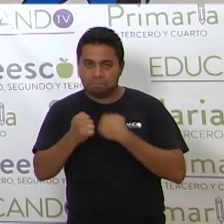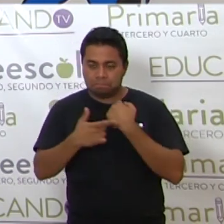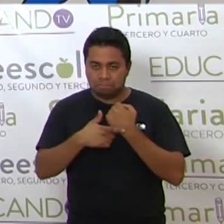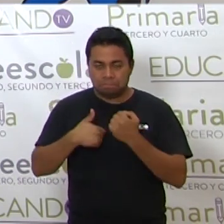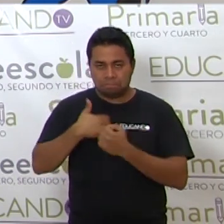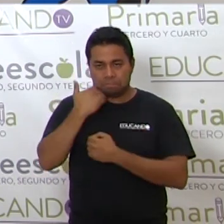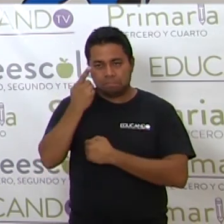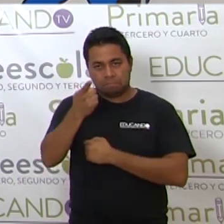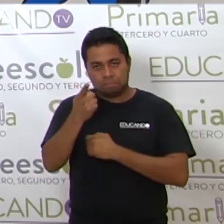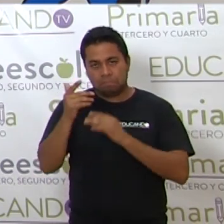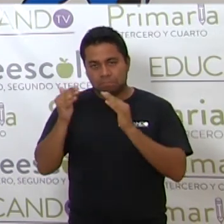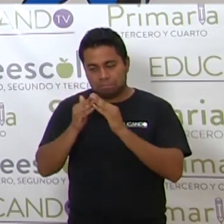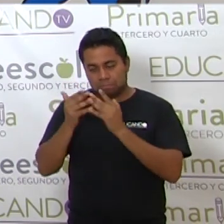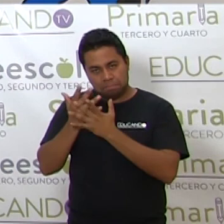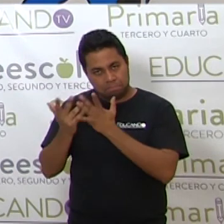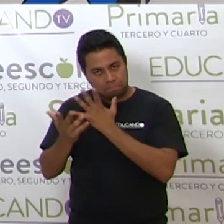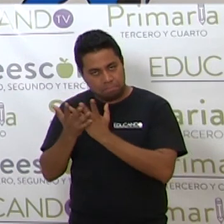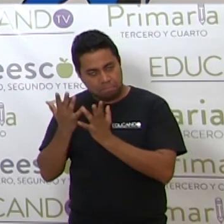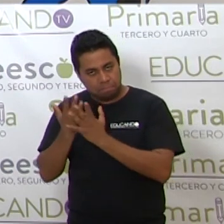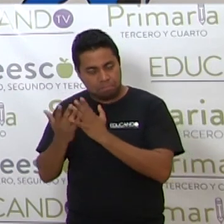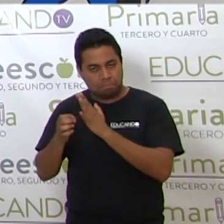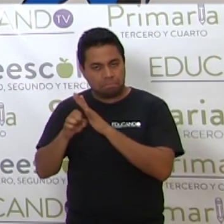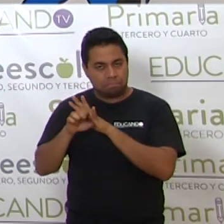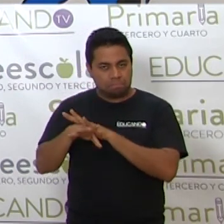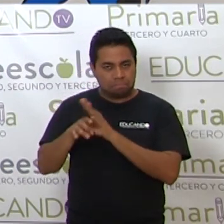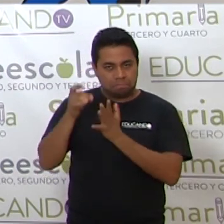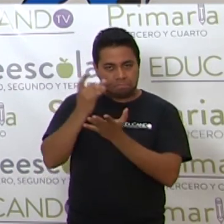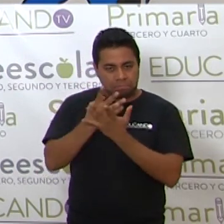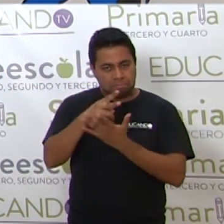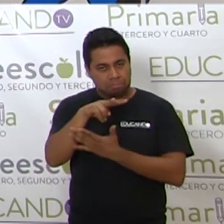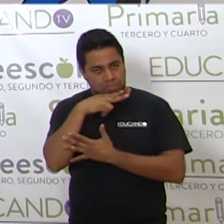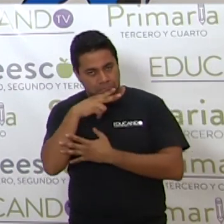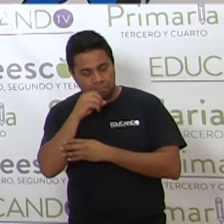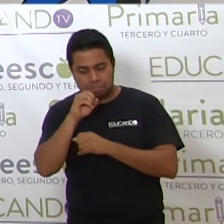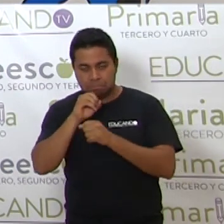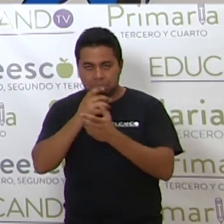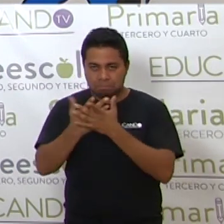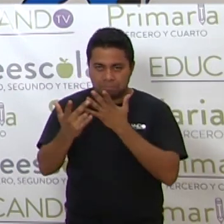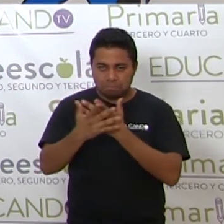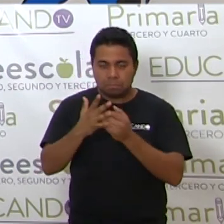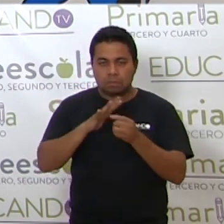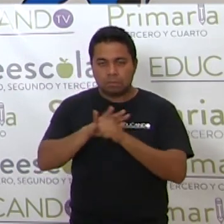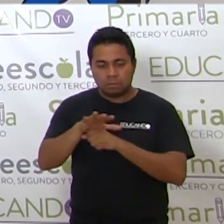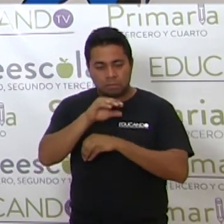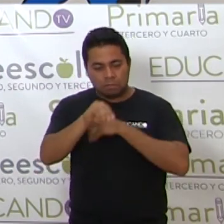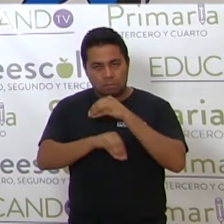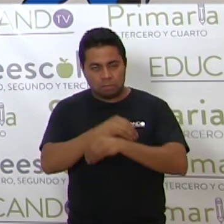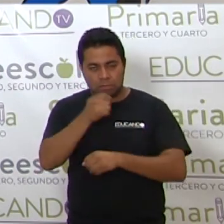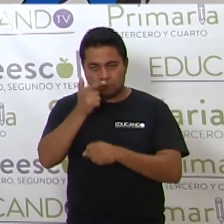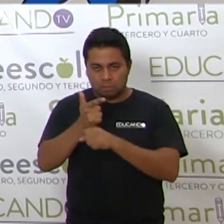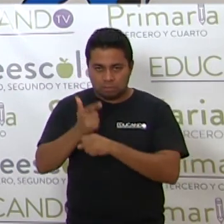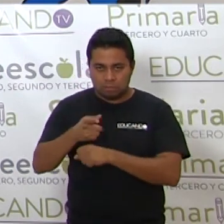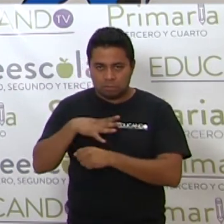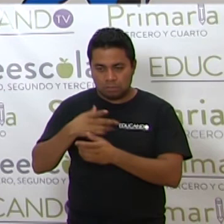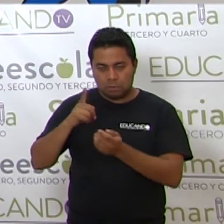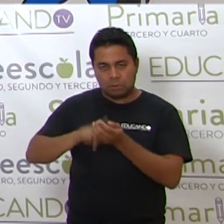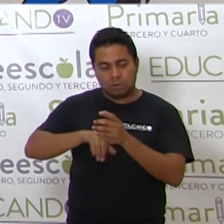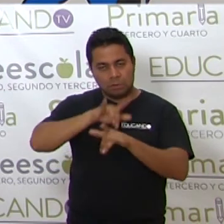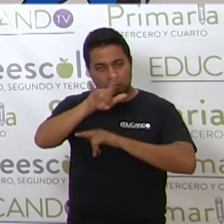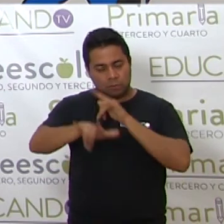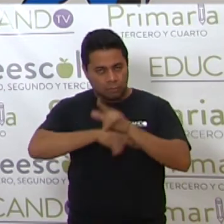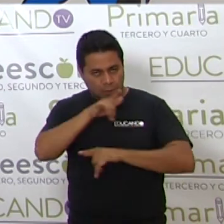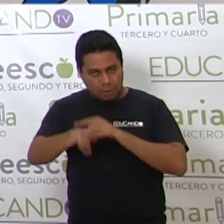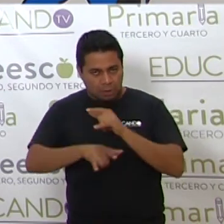tú hagas en casa y no solamente con los verbos o con las acciones que nosotros podemos encontrar en la feria